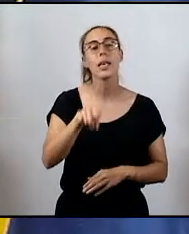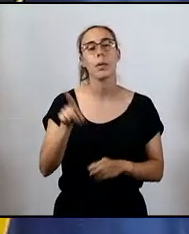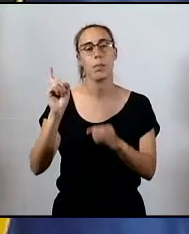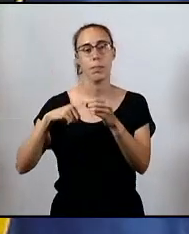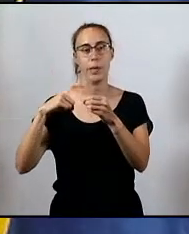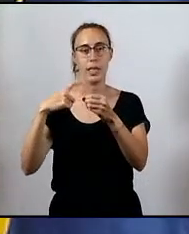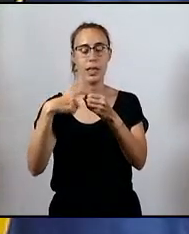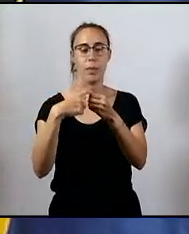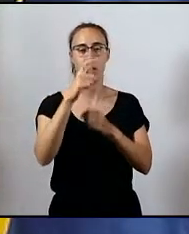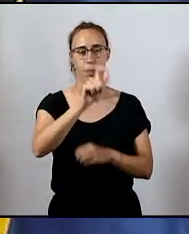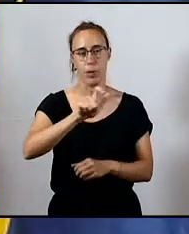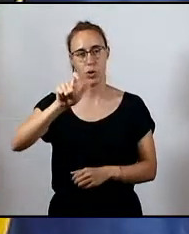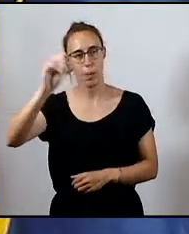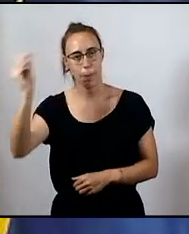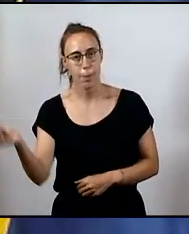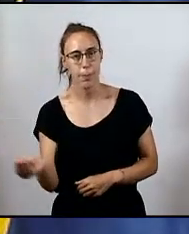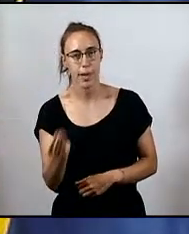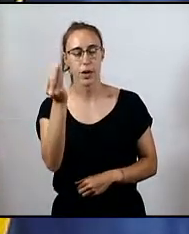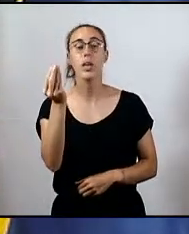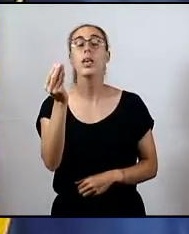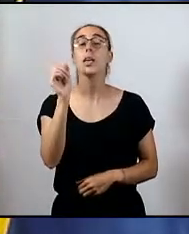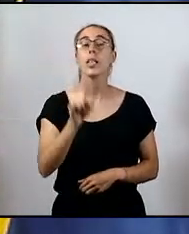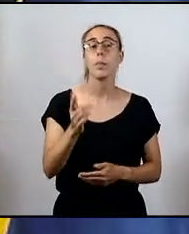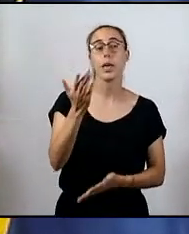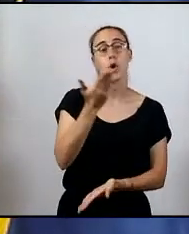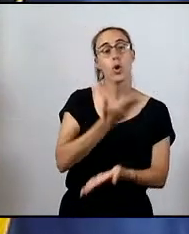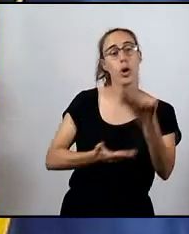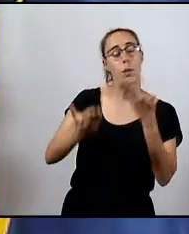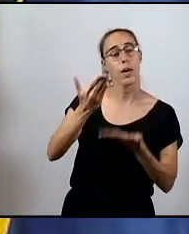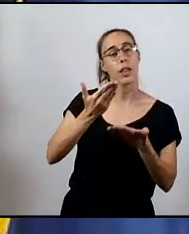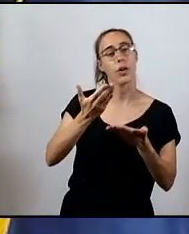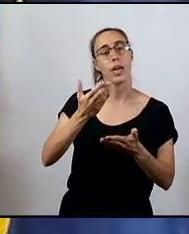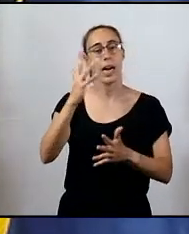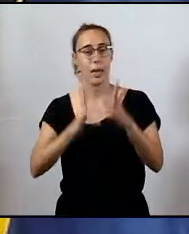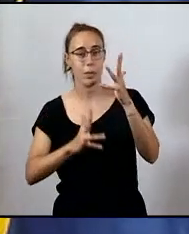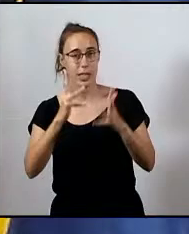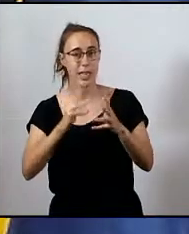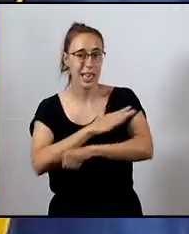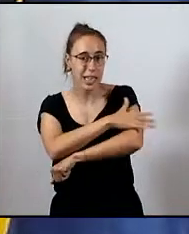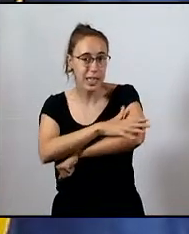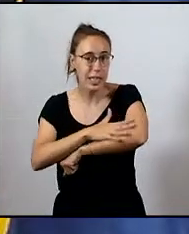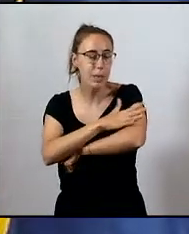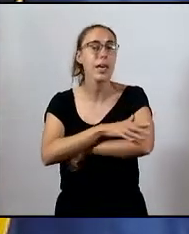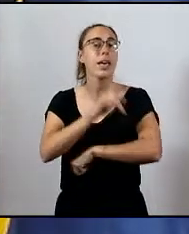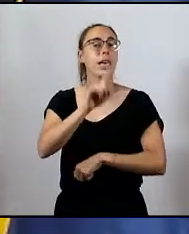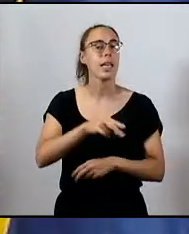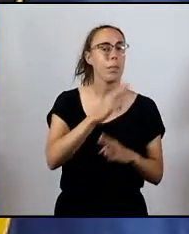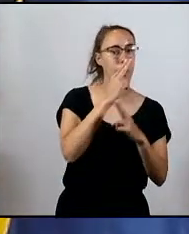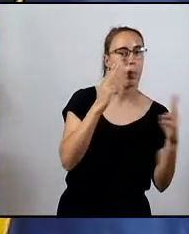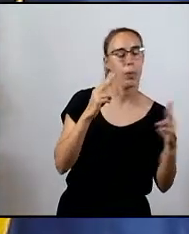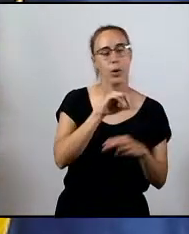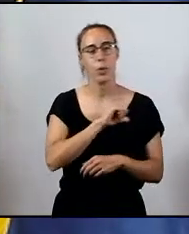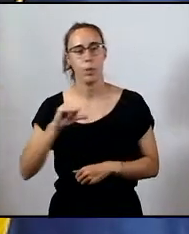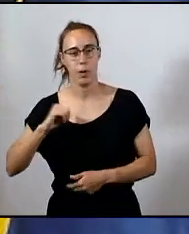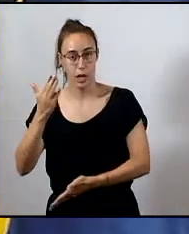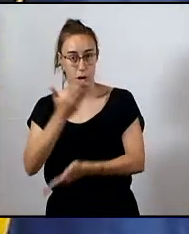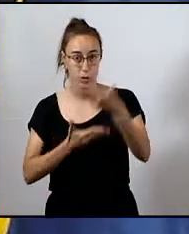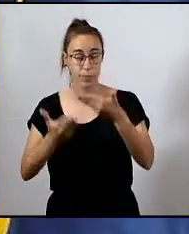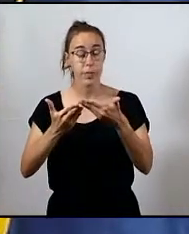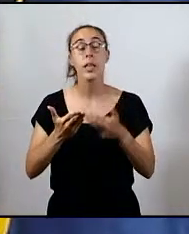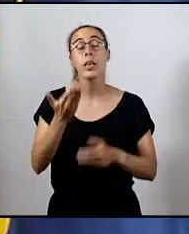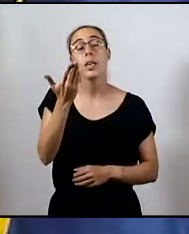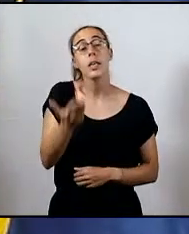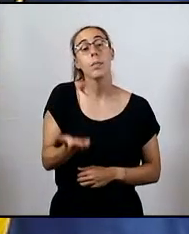participación ciudadana, la coordinación administrativa y la colaboración público-privada. Es fundamental